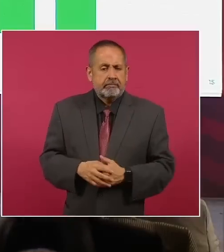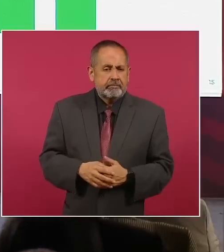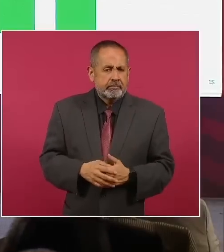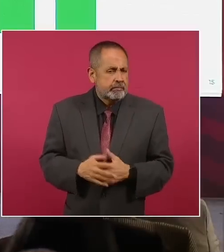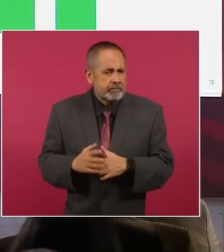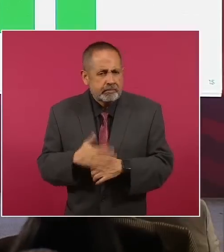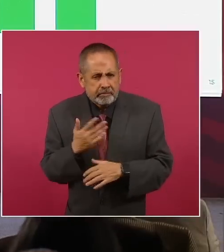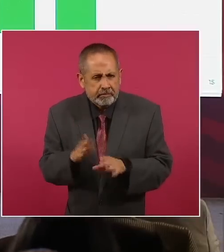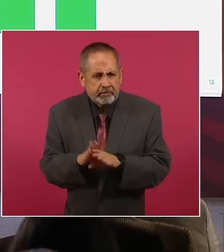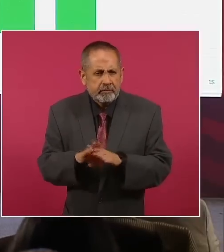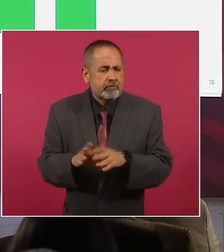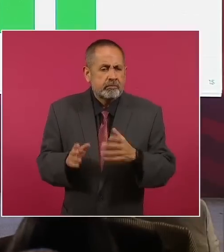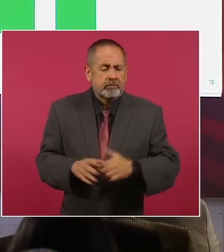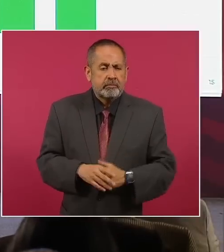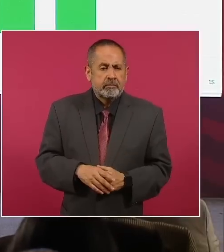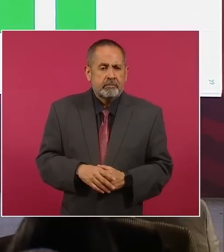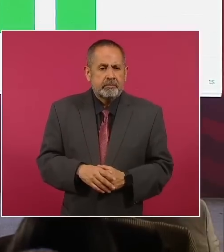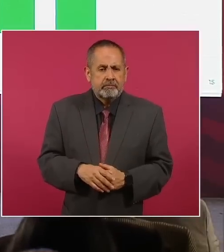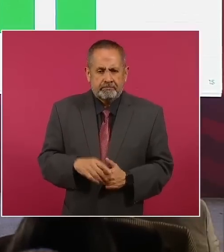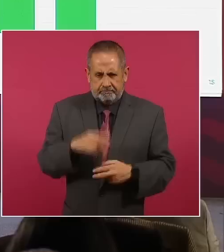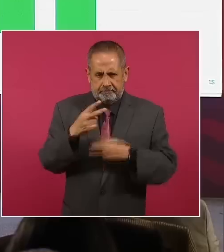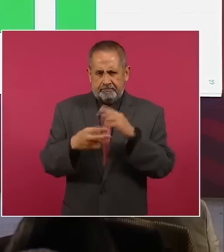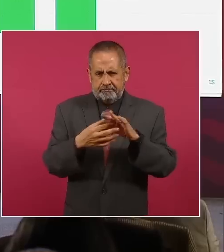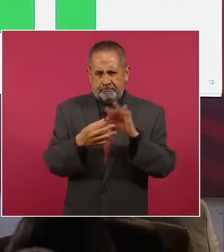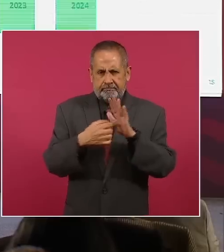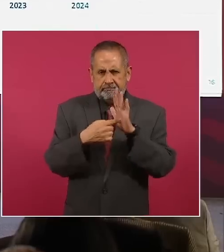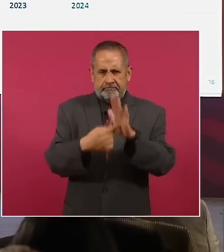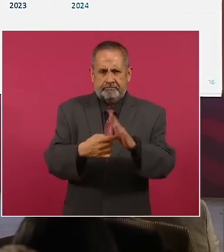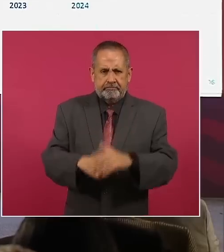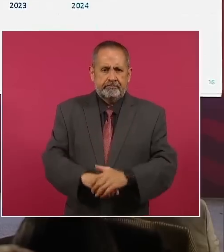explica? Se explica con la siguiente gráfica.